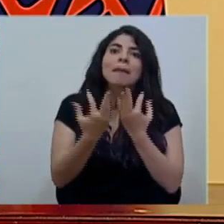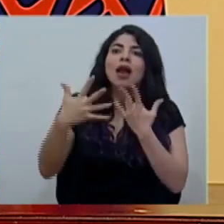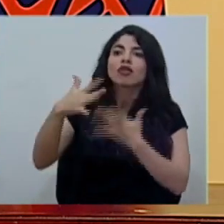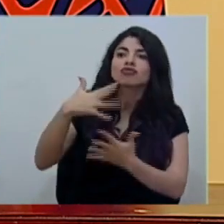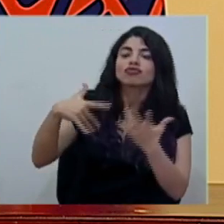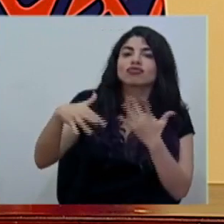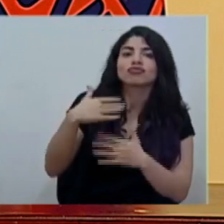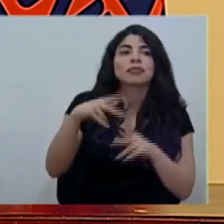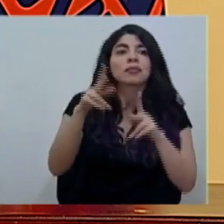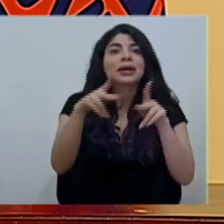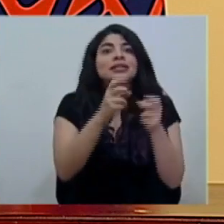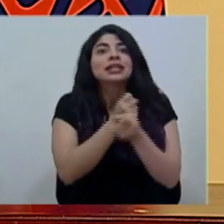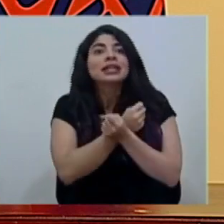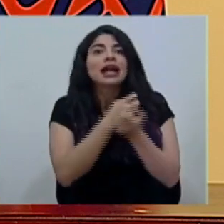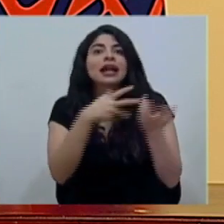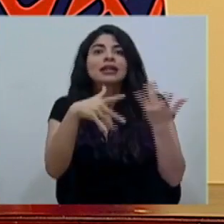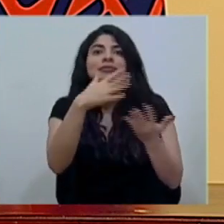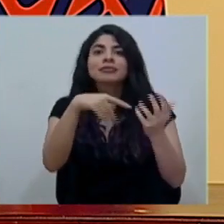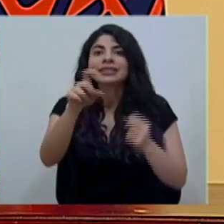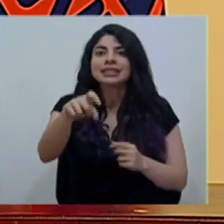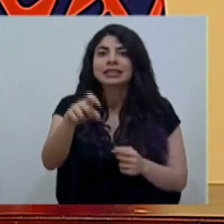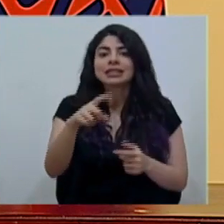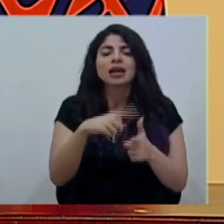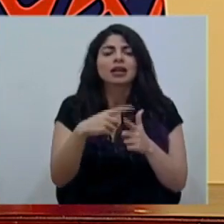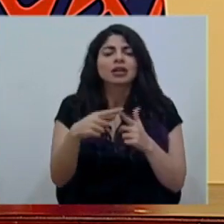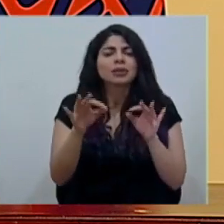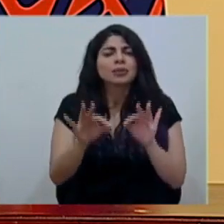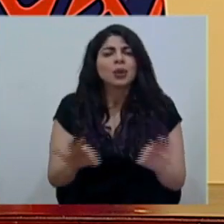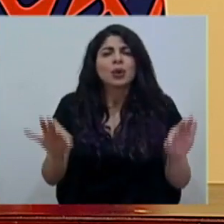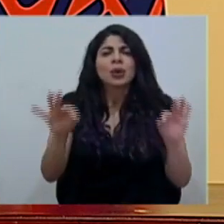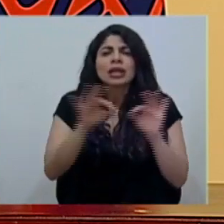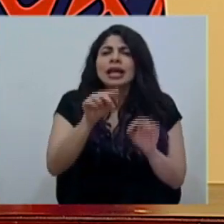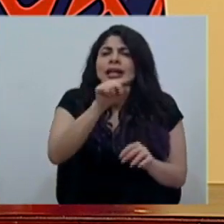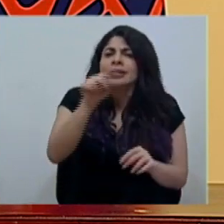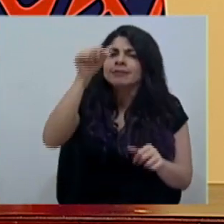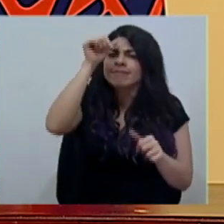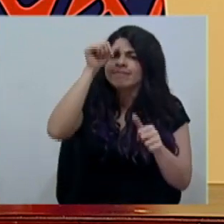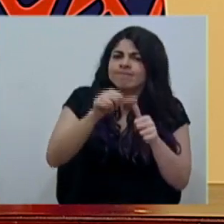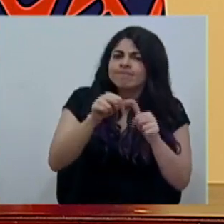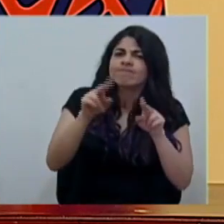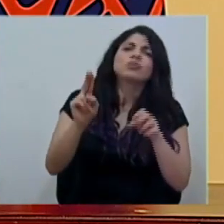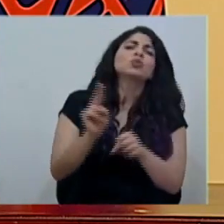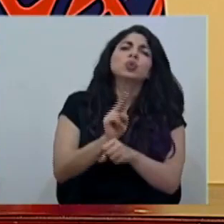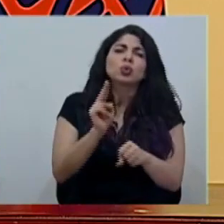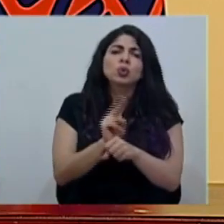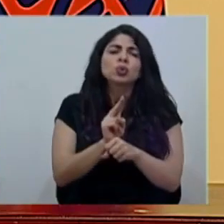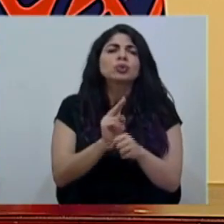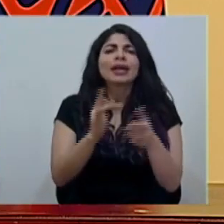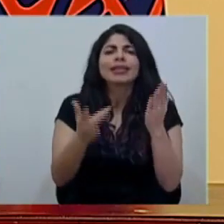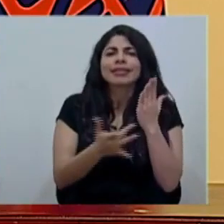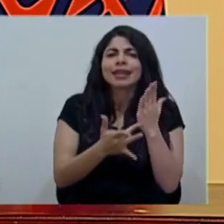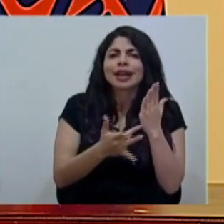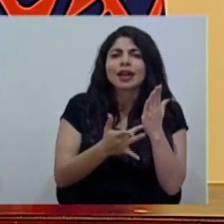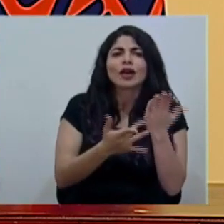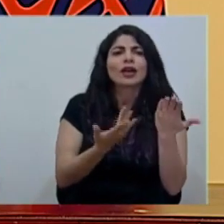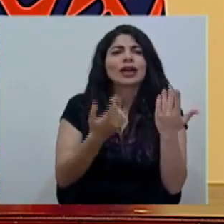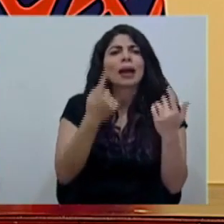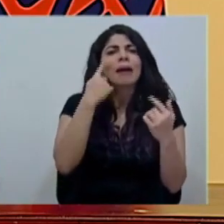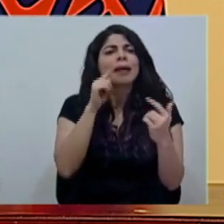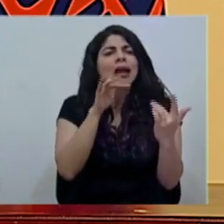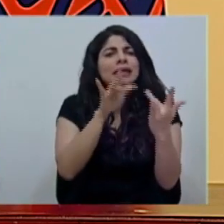interactuar con la gente que queremos. Entonces, es muy importante que recordemos utilizar todas las plataformas tecnológicas posibles